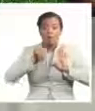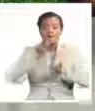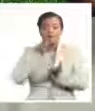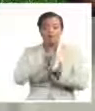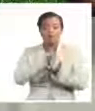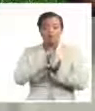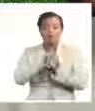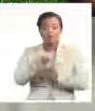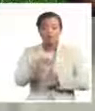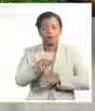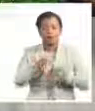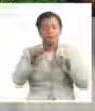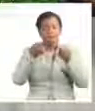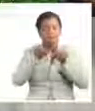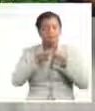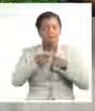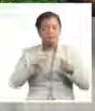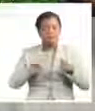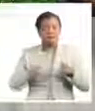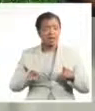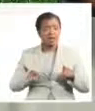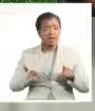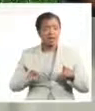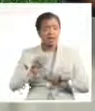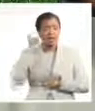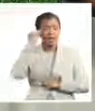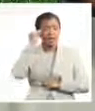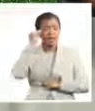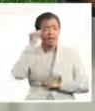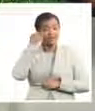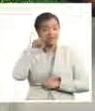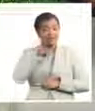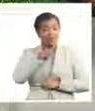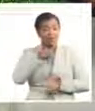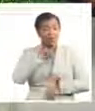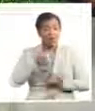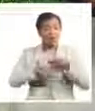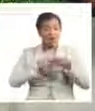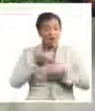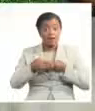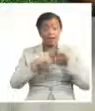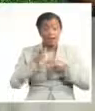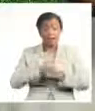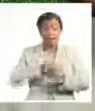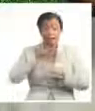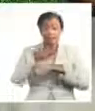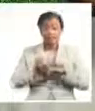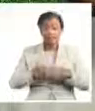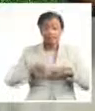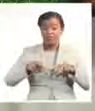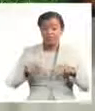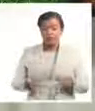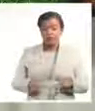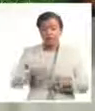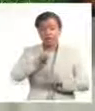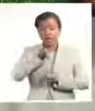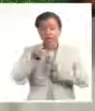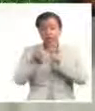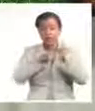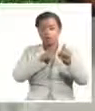pero tomemos como experiencia esta situación para cuando se vuelva a lanzar una encuesta